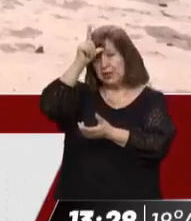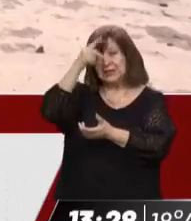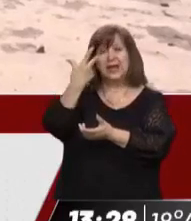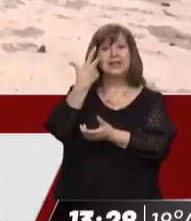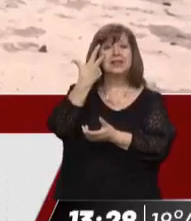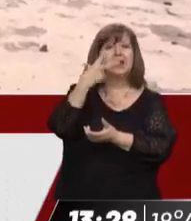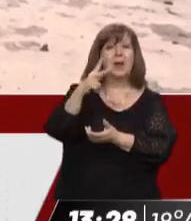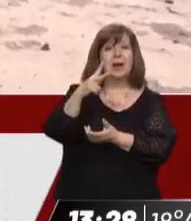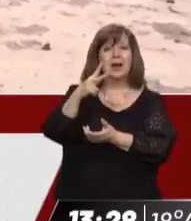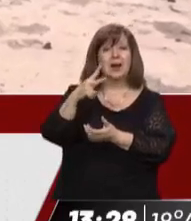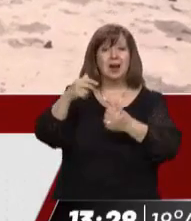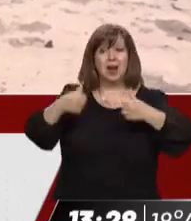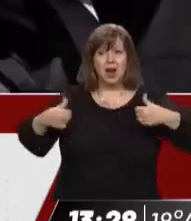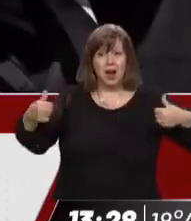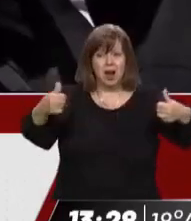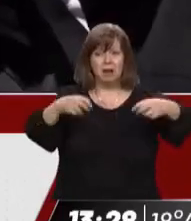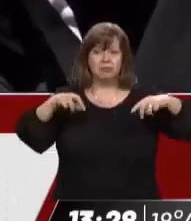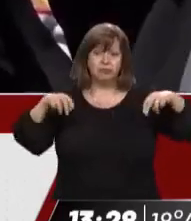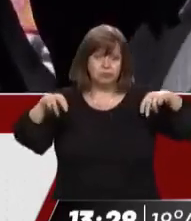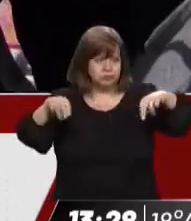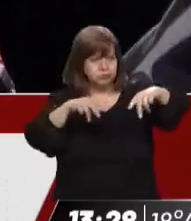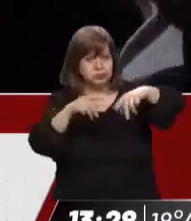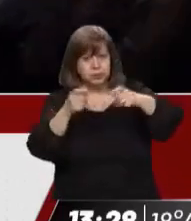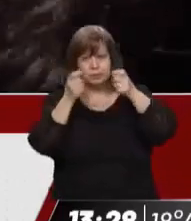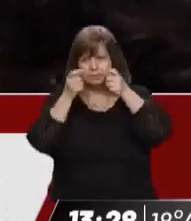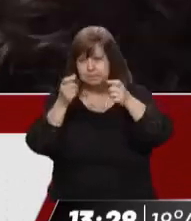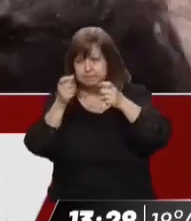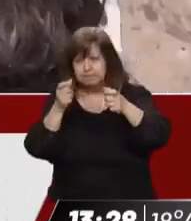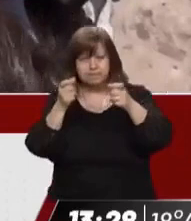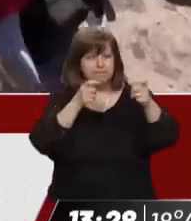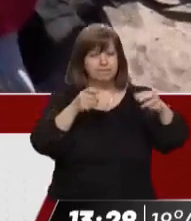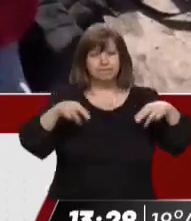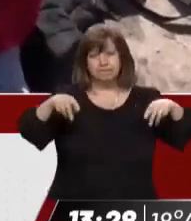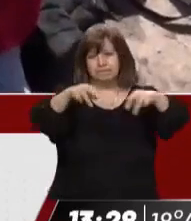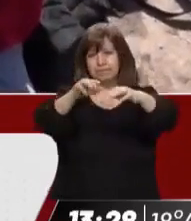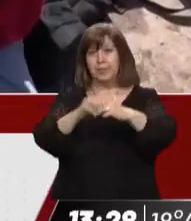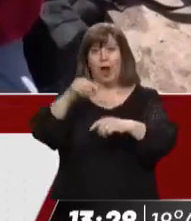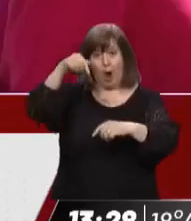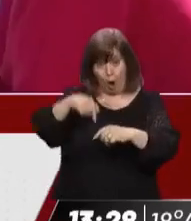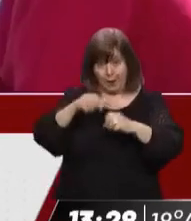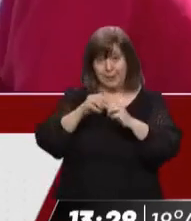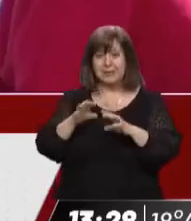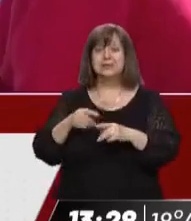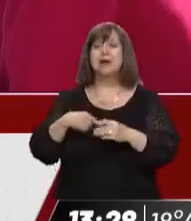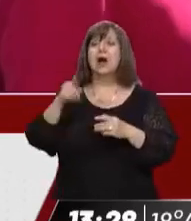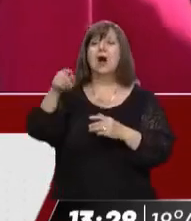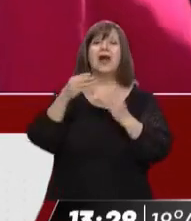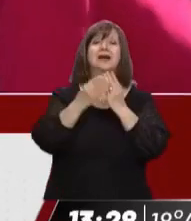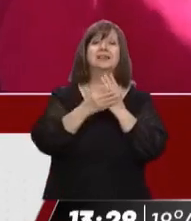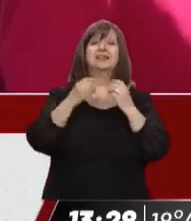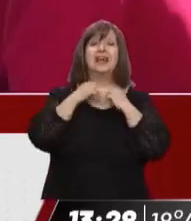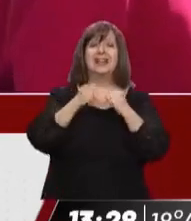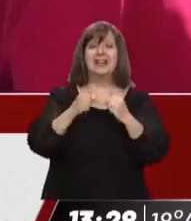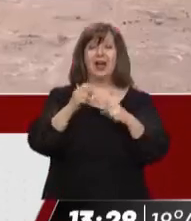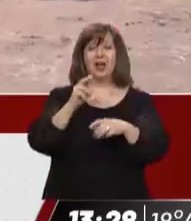vamos a hablar con quienes están a mi derecha vamos a comenzar con Néstor mascull que es el subsecretario de seguridad en la provincia de Mendoza Cómo es el operativo